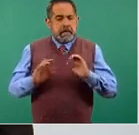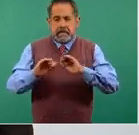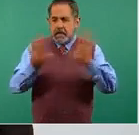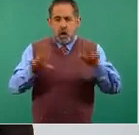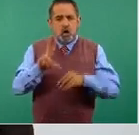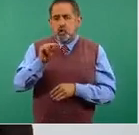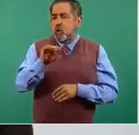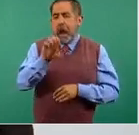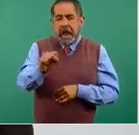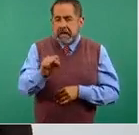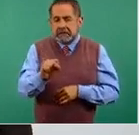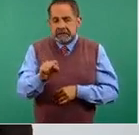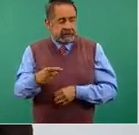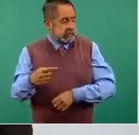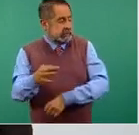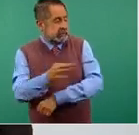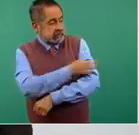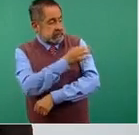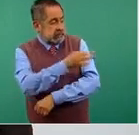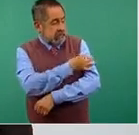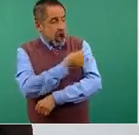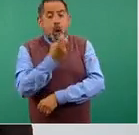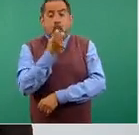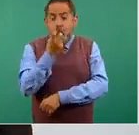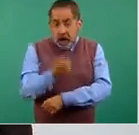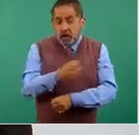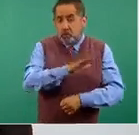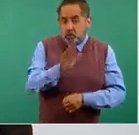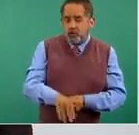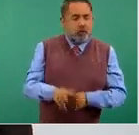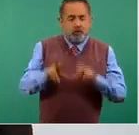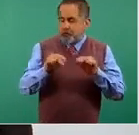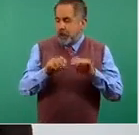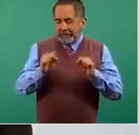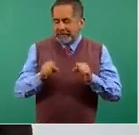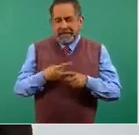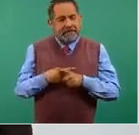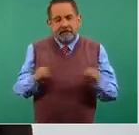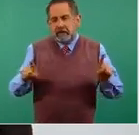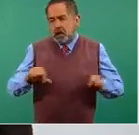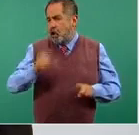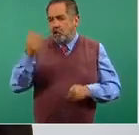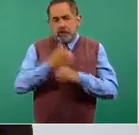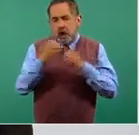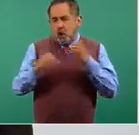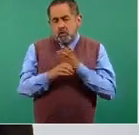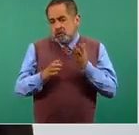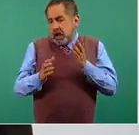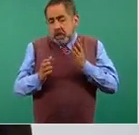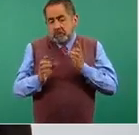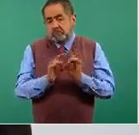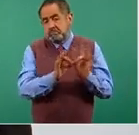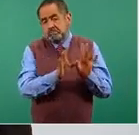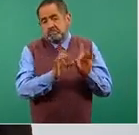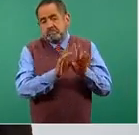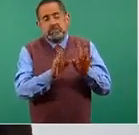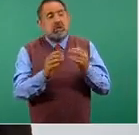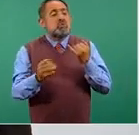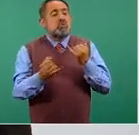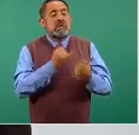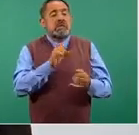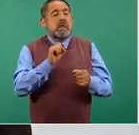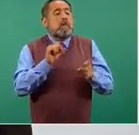clara, que no hay ningún tipo de causalidad ni relación a la vacuna, es decir, son defunciones que lamentablemente